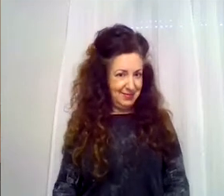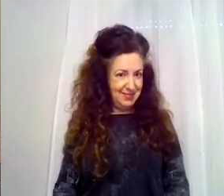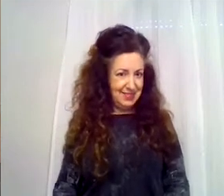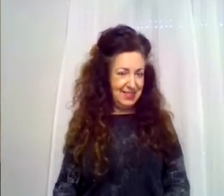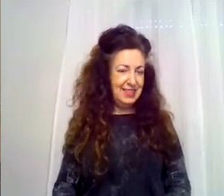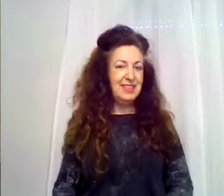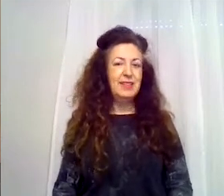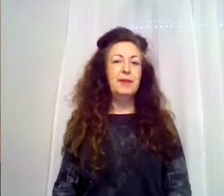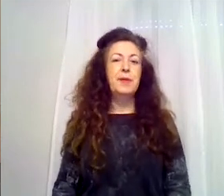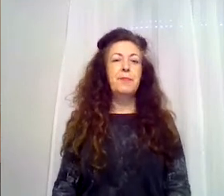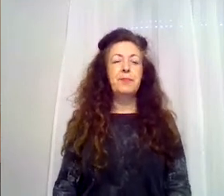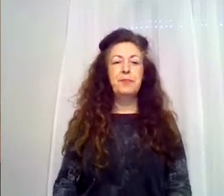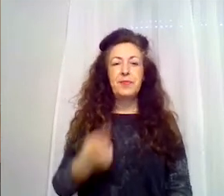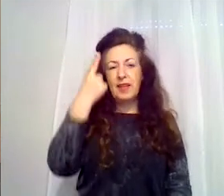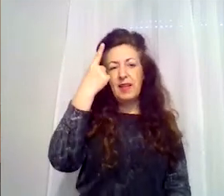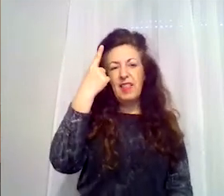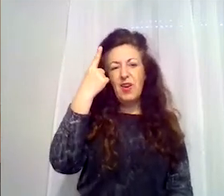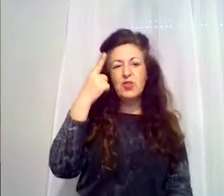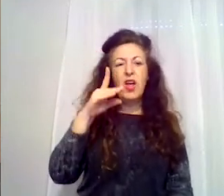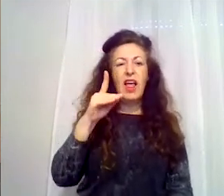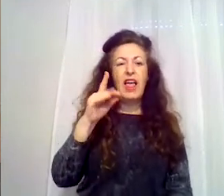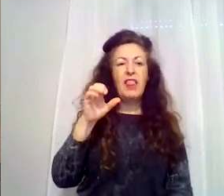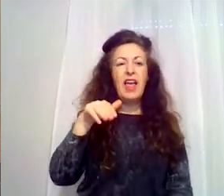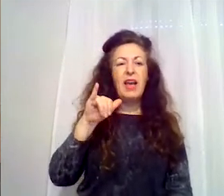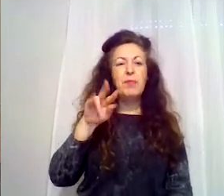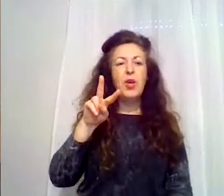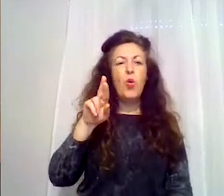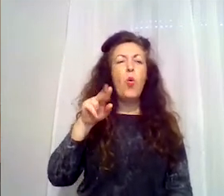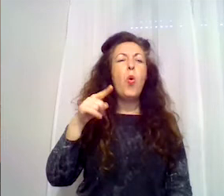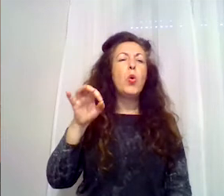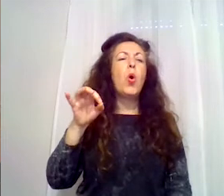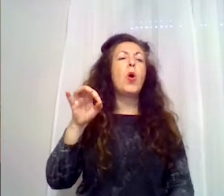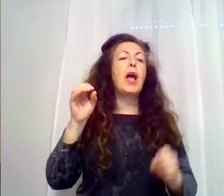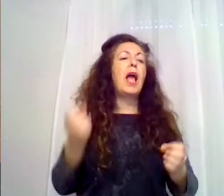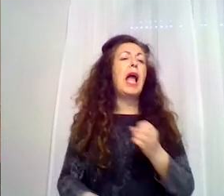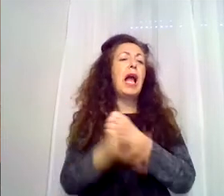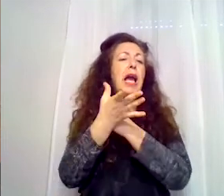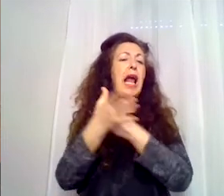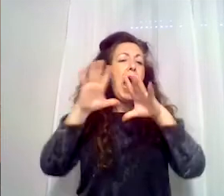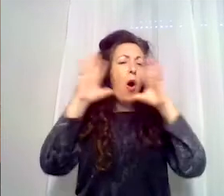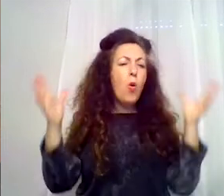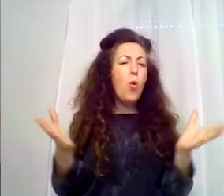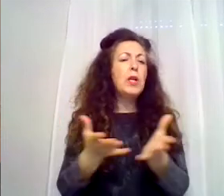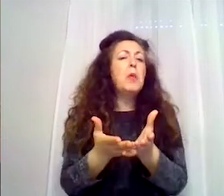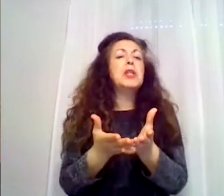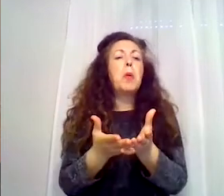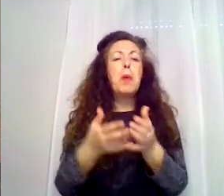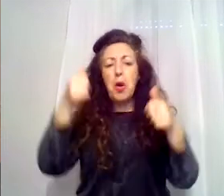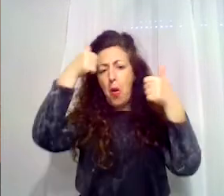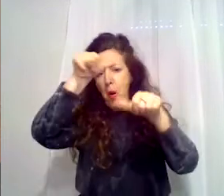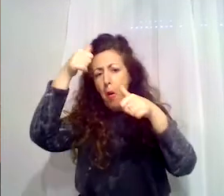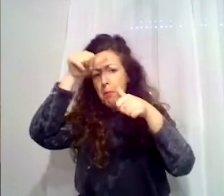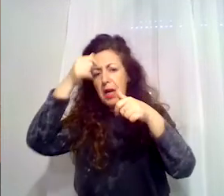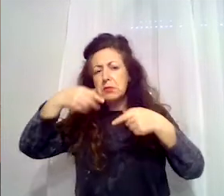libre pensamiento, donde se supone que hay, desde luego no son católicos en absoluto, no son cristianos, vamos a decir ya no